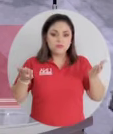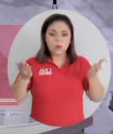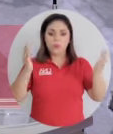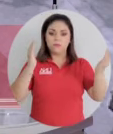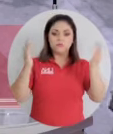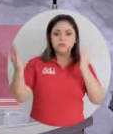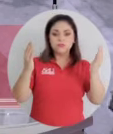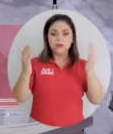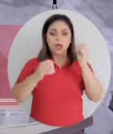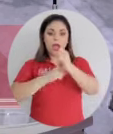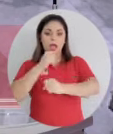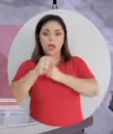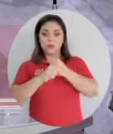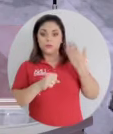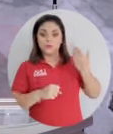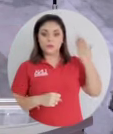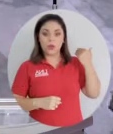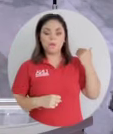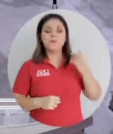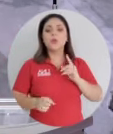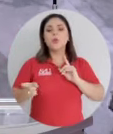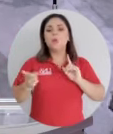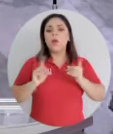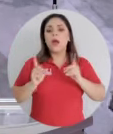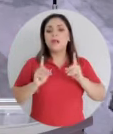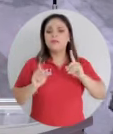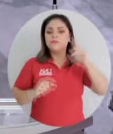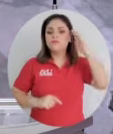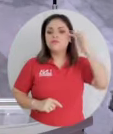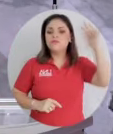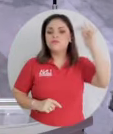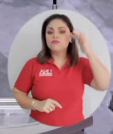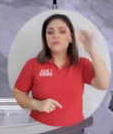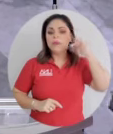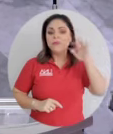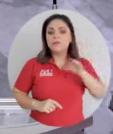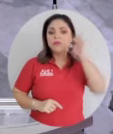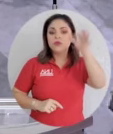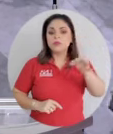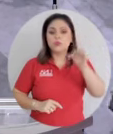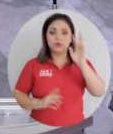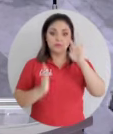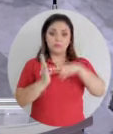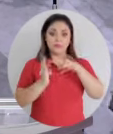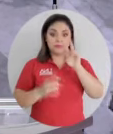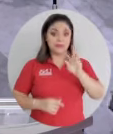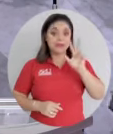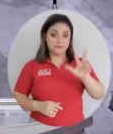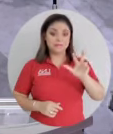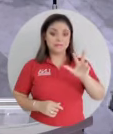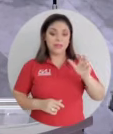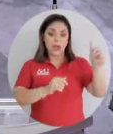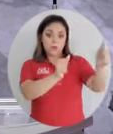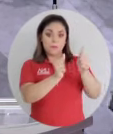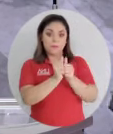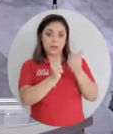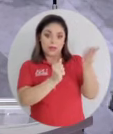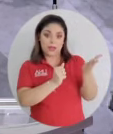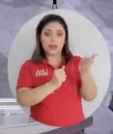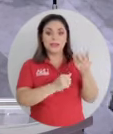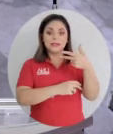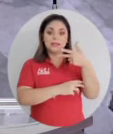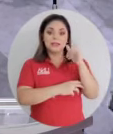año anterior y cuáles son las perspectivas que podemos esperar las y los costarricenses en este 2023. Nos